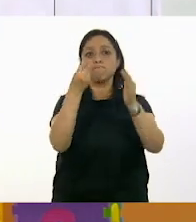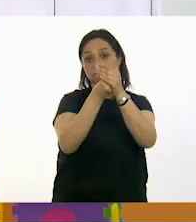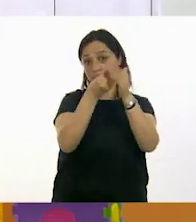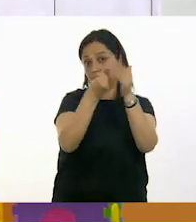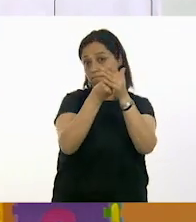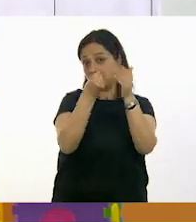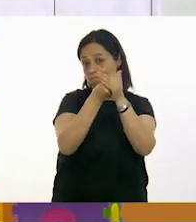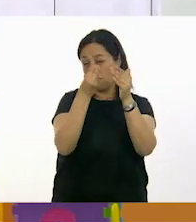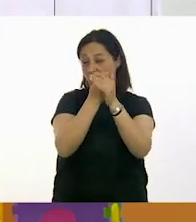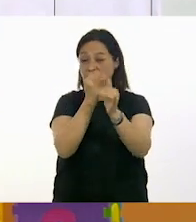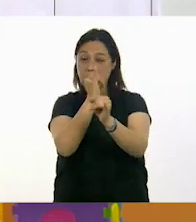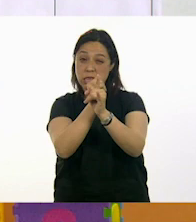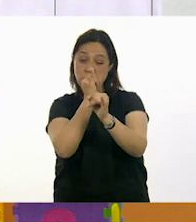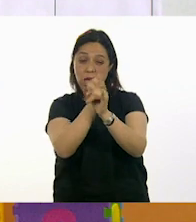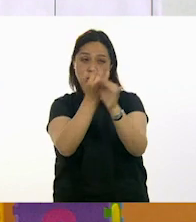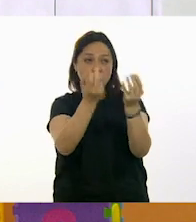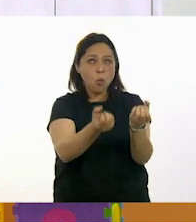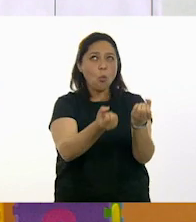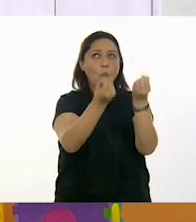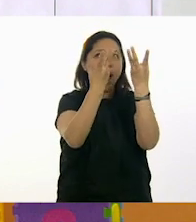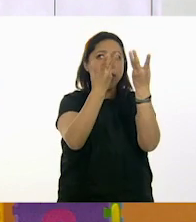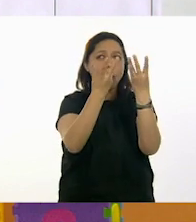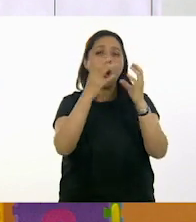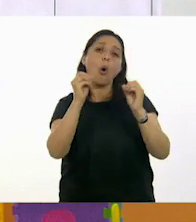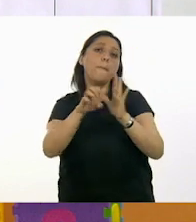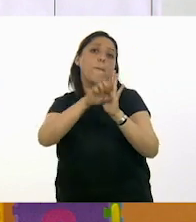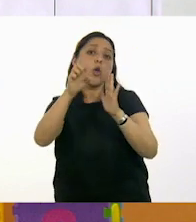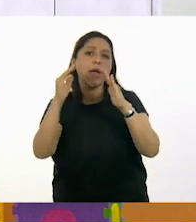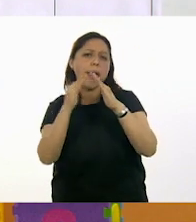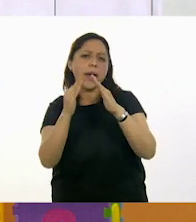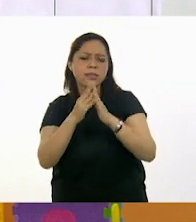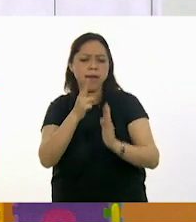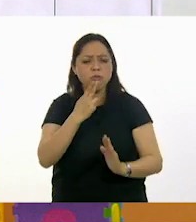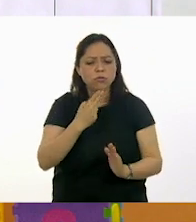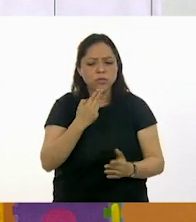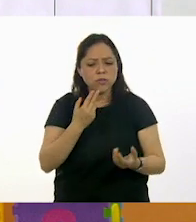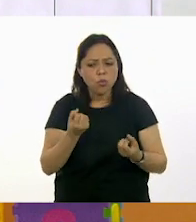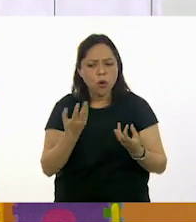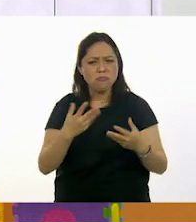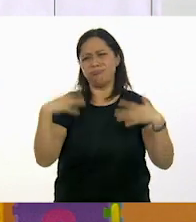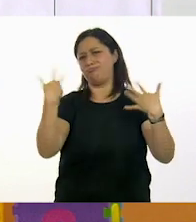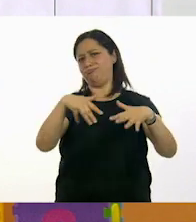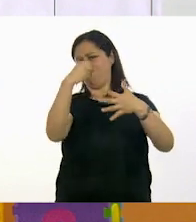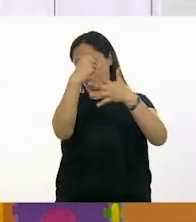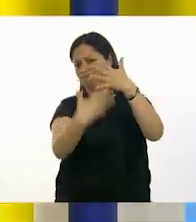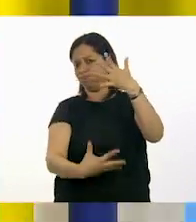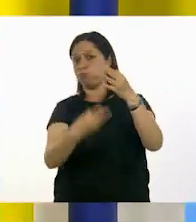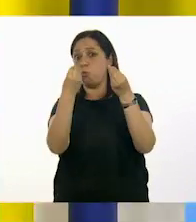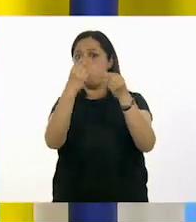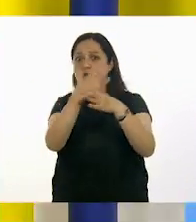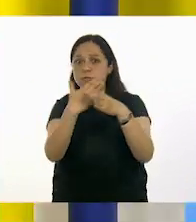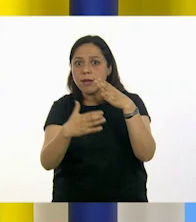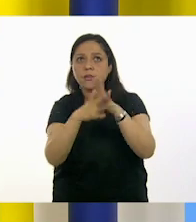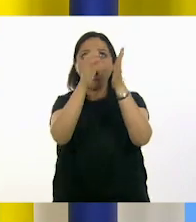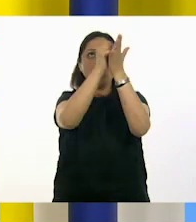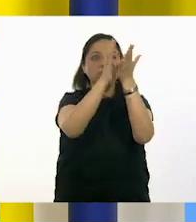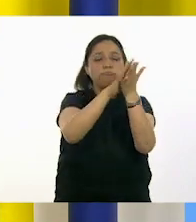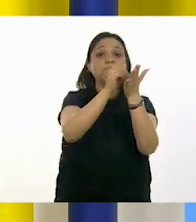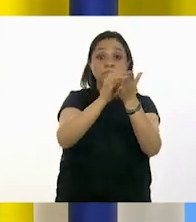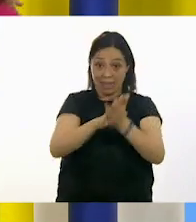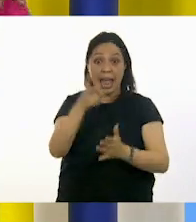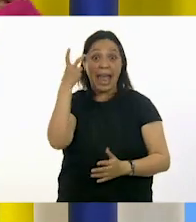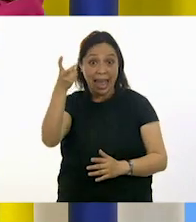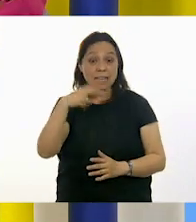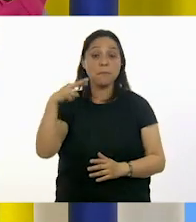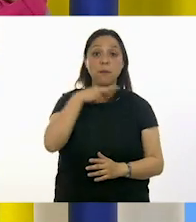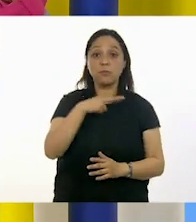en línea? ¿O, por ejemplo, cuántos dulces tengo en casa? Muchísimas Muy bien. Cosas. Vamos a ver entonces para terminar nuestra tabla. Vamos a terminar nuestra